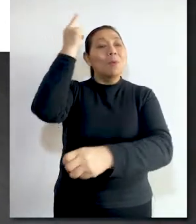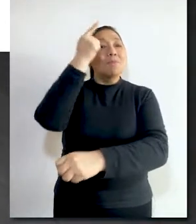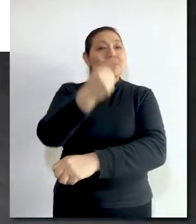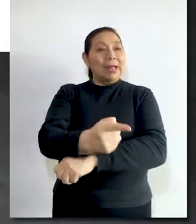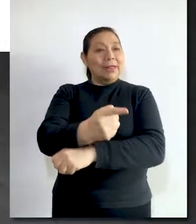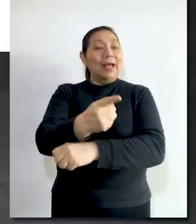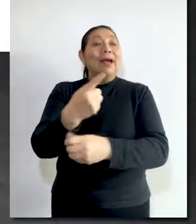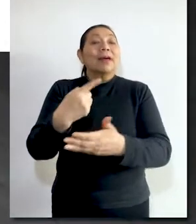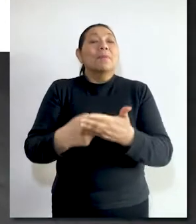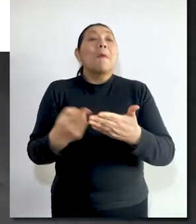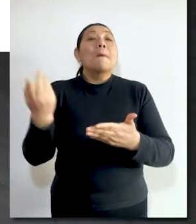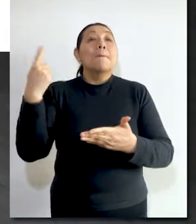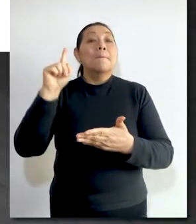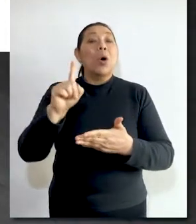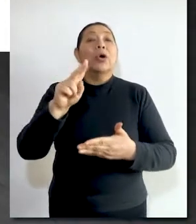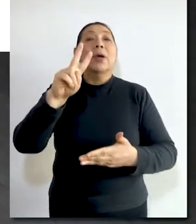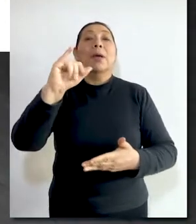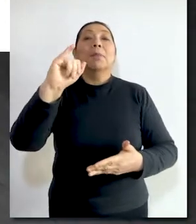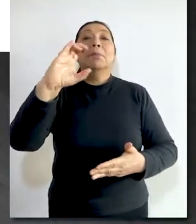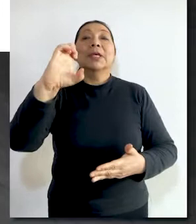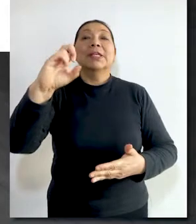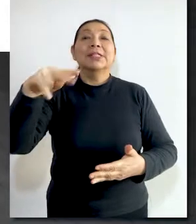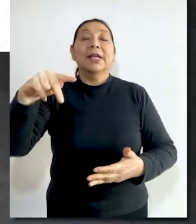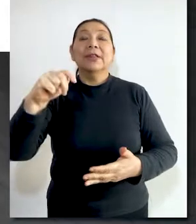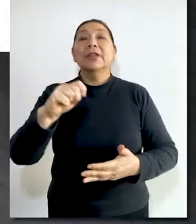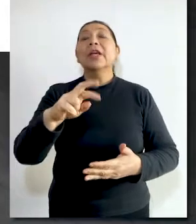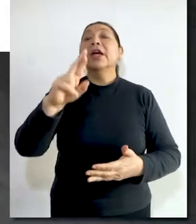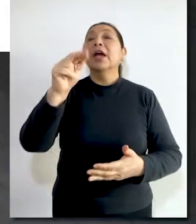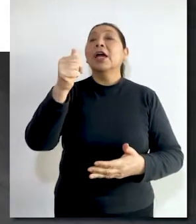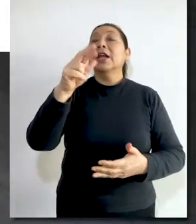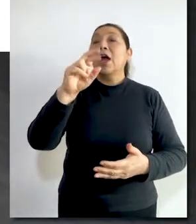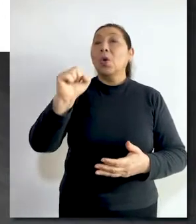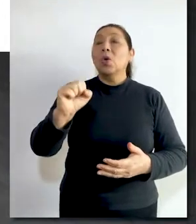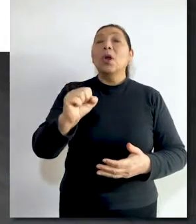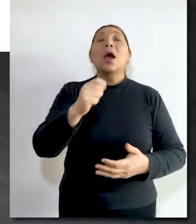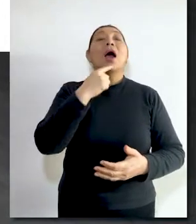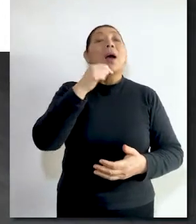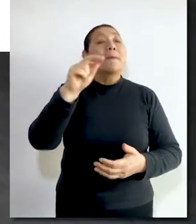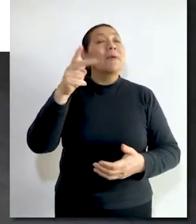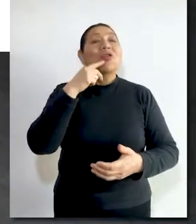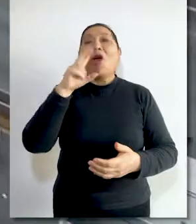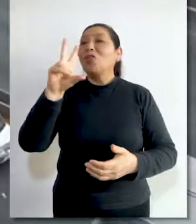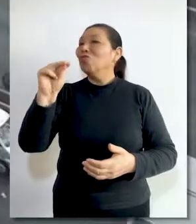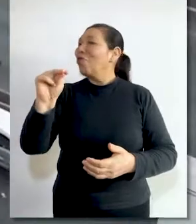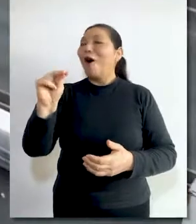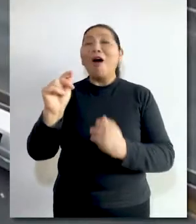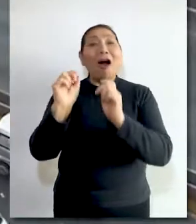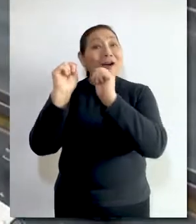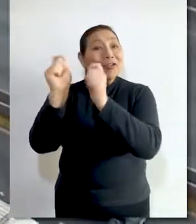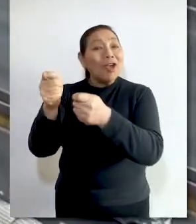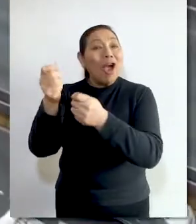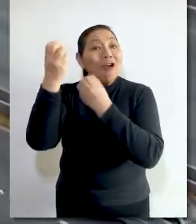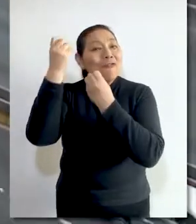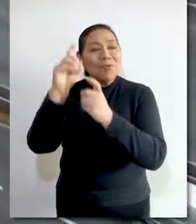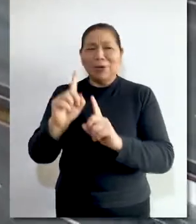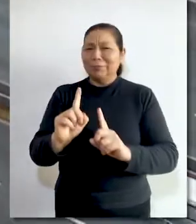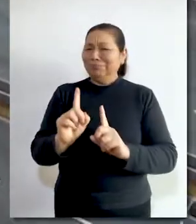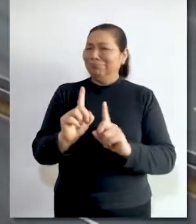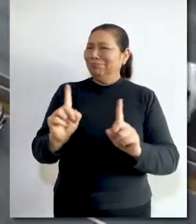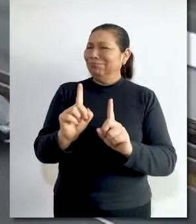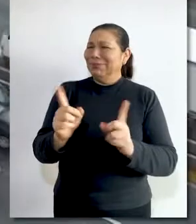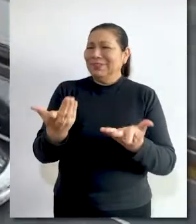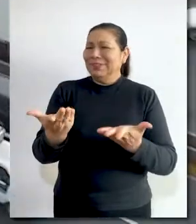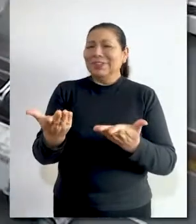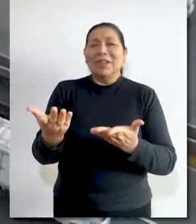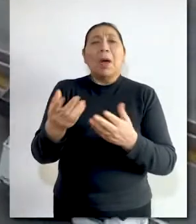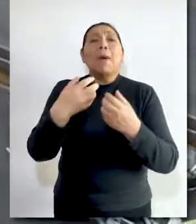de habeas data interpuesta por vicente raúl lozano castró a quien la empresa le negó tal información argumentando